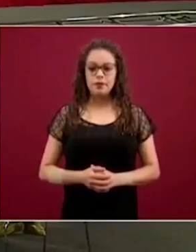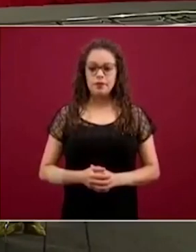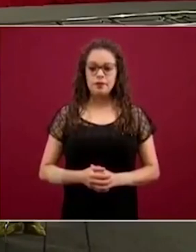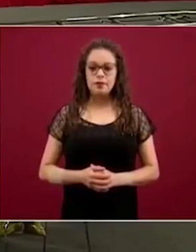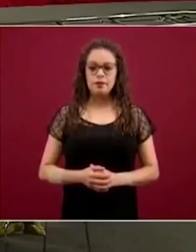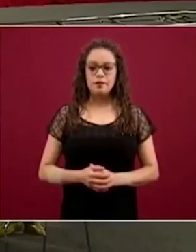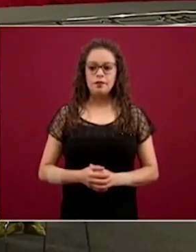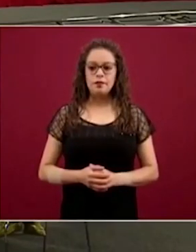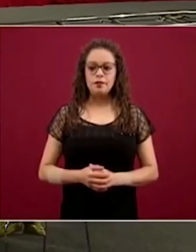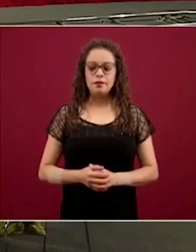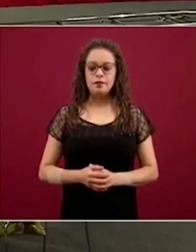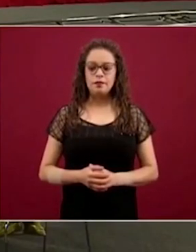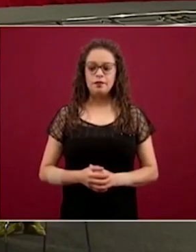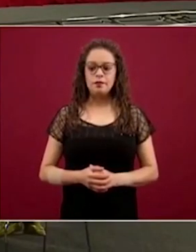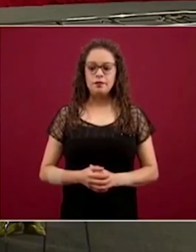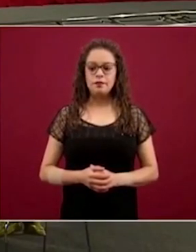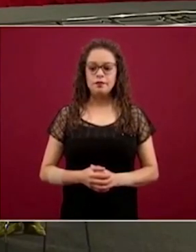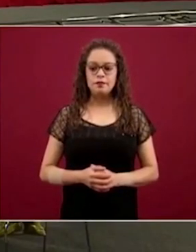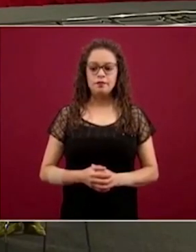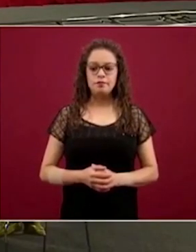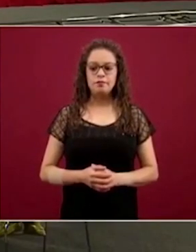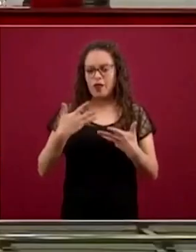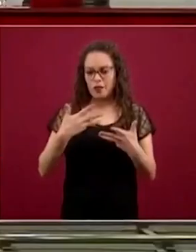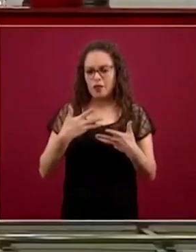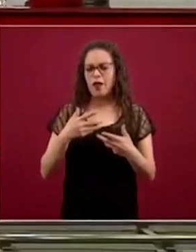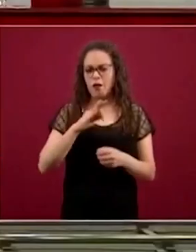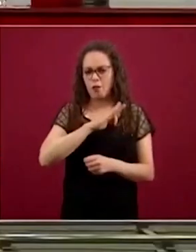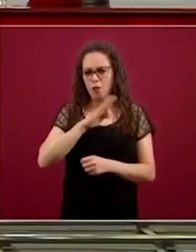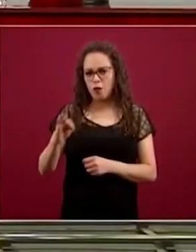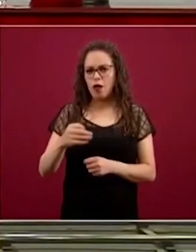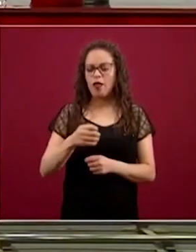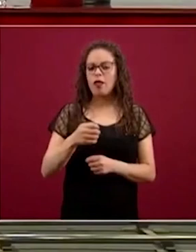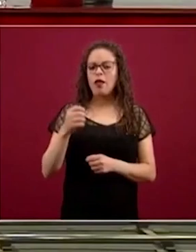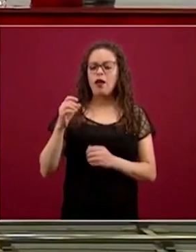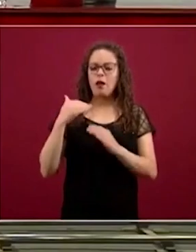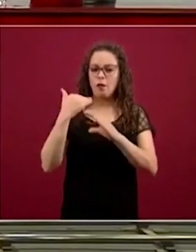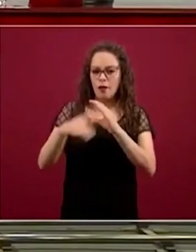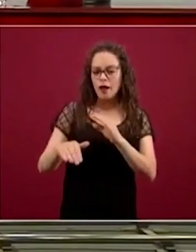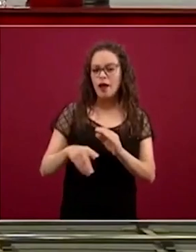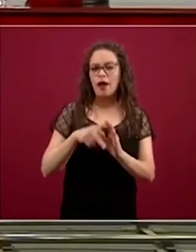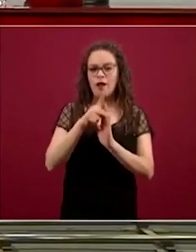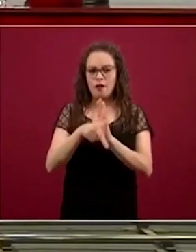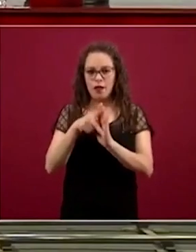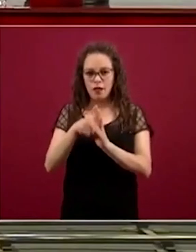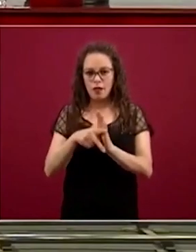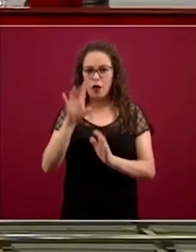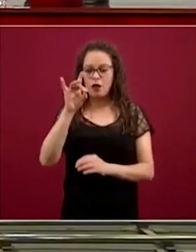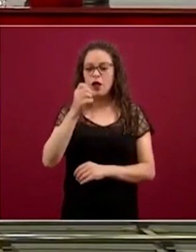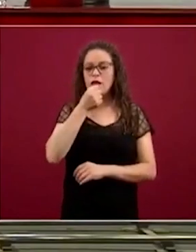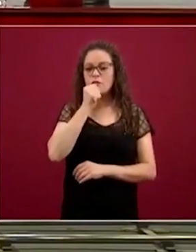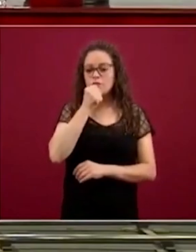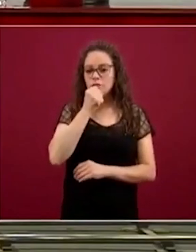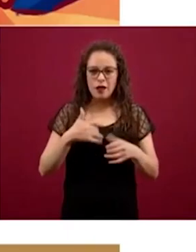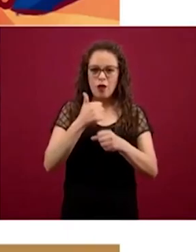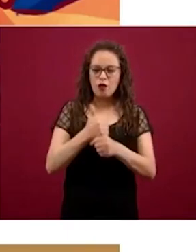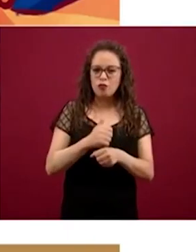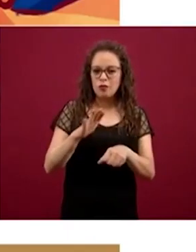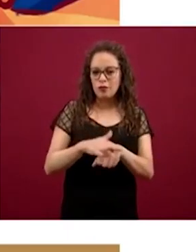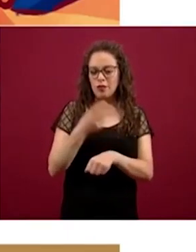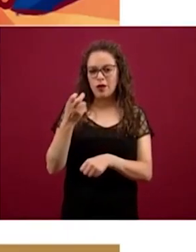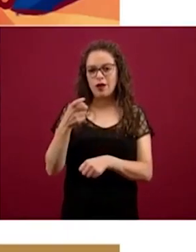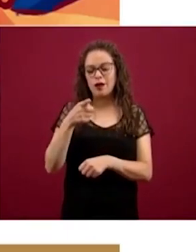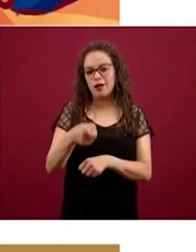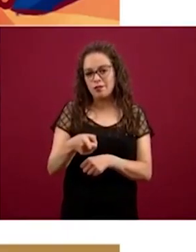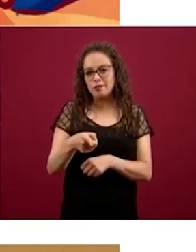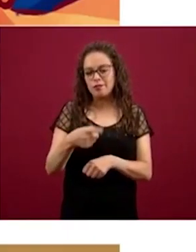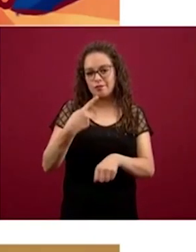La Secretaría de Salud anunció que el próximo jueves 30 de abril, el subsecretario de Prevención y Promoción de la Salud, Hugo López-Gatell, encabezará